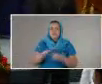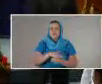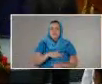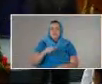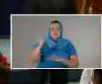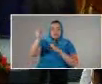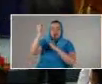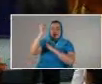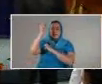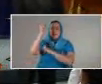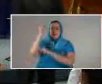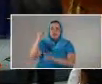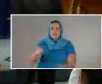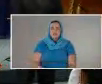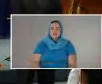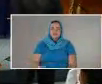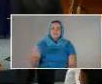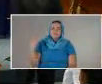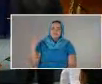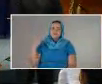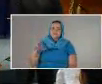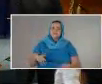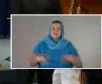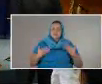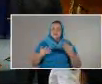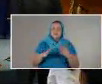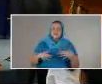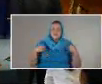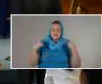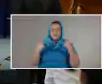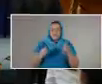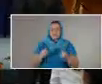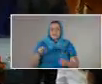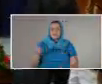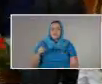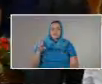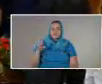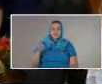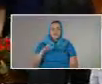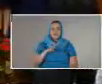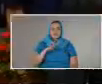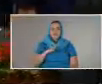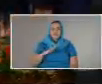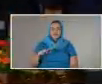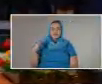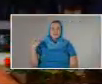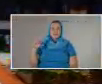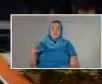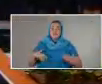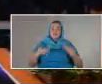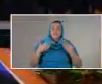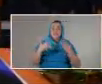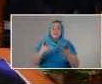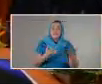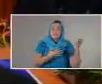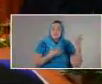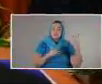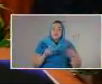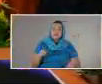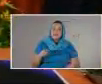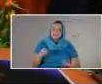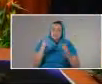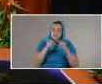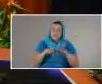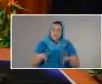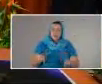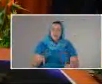poder, para que les dé fuerza al que no la tiene, para que le dé esperanza para el que la perdió, para que el que dijo: